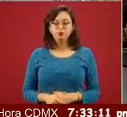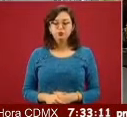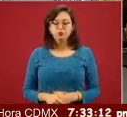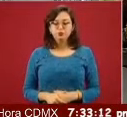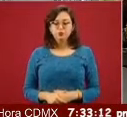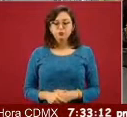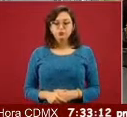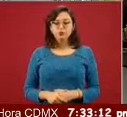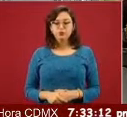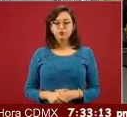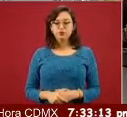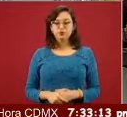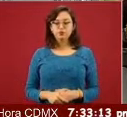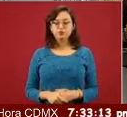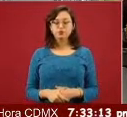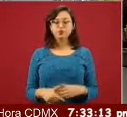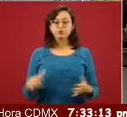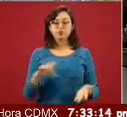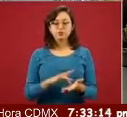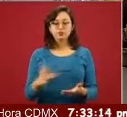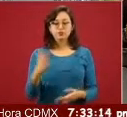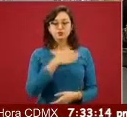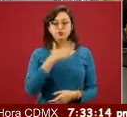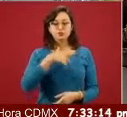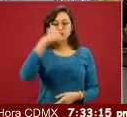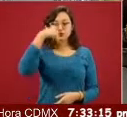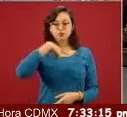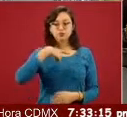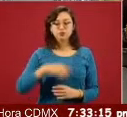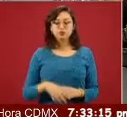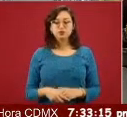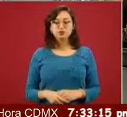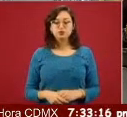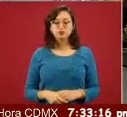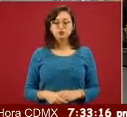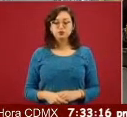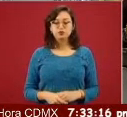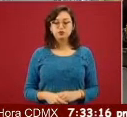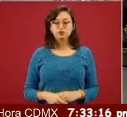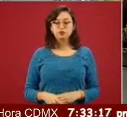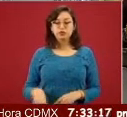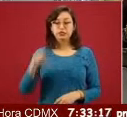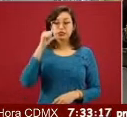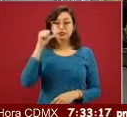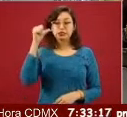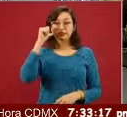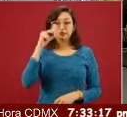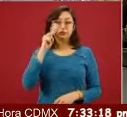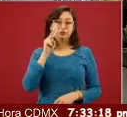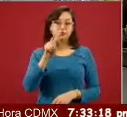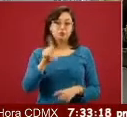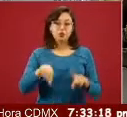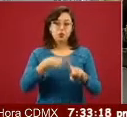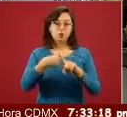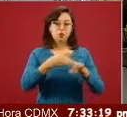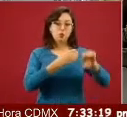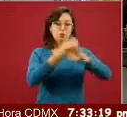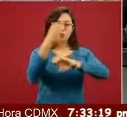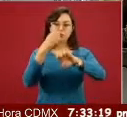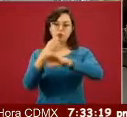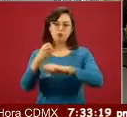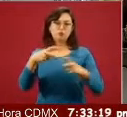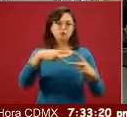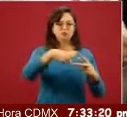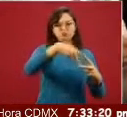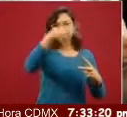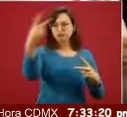Gracias, buenas noches. Ayer hablaba de las curvas por estado, vimos unas que sorprendentemente estaban bien,